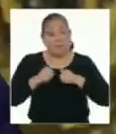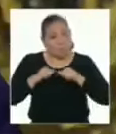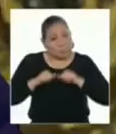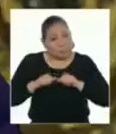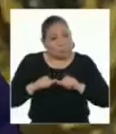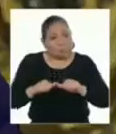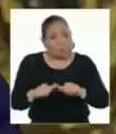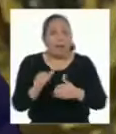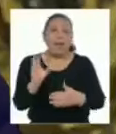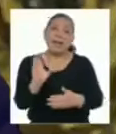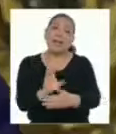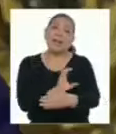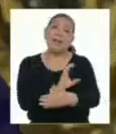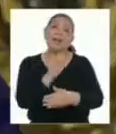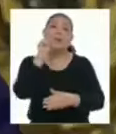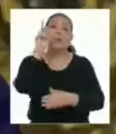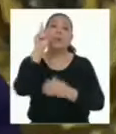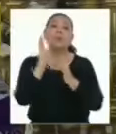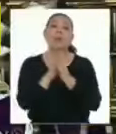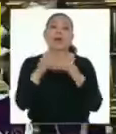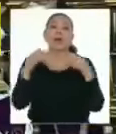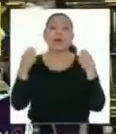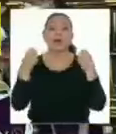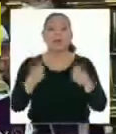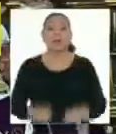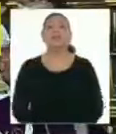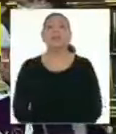eterna y cantar tus alabanzas.